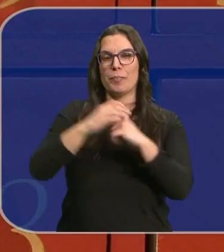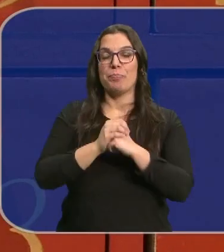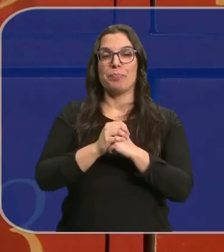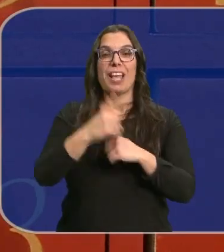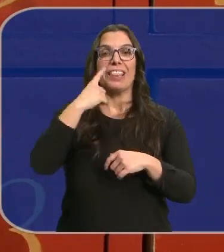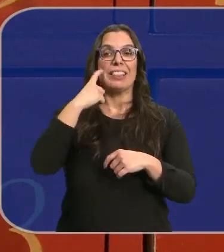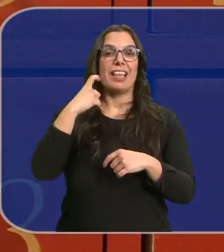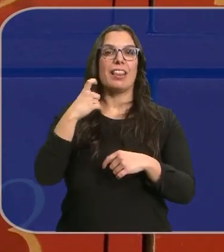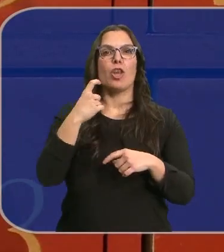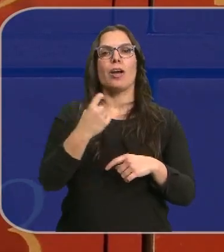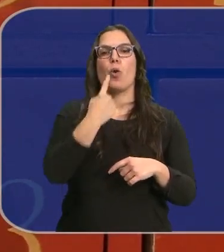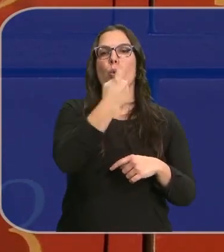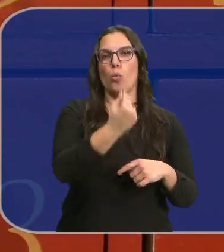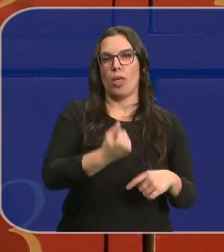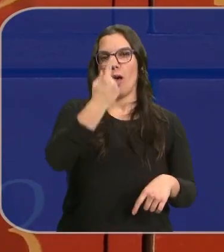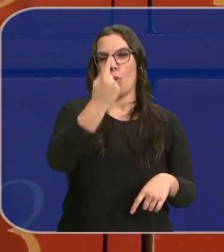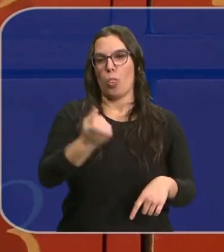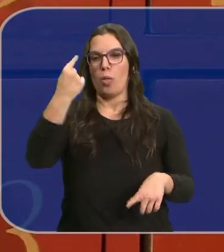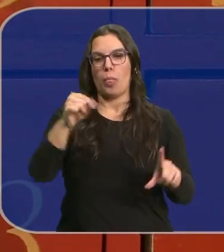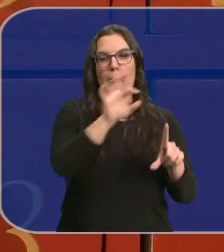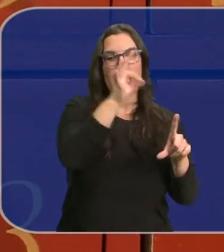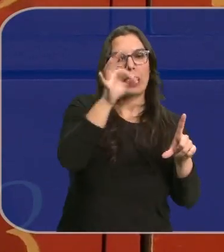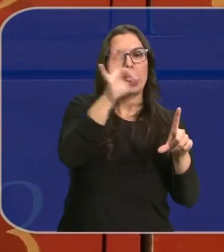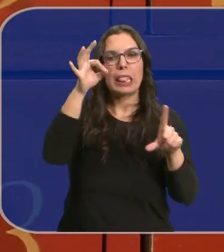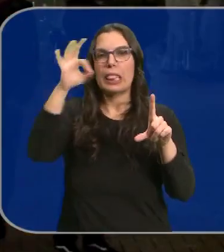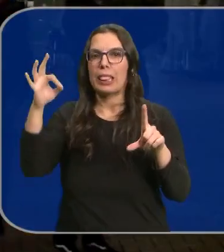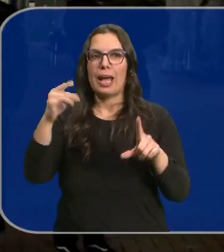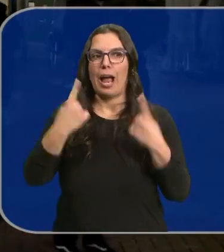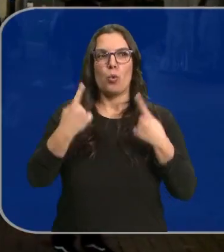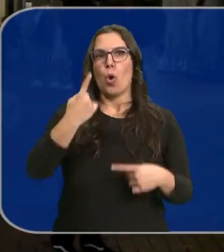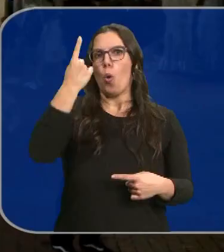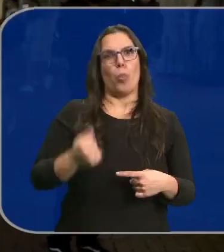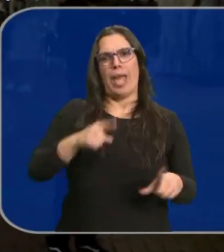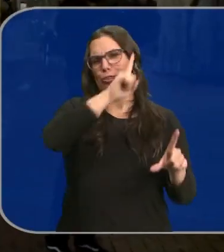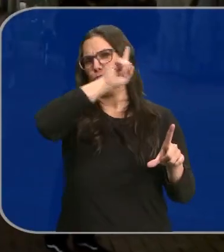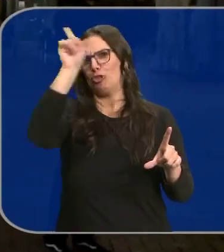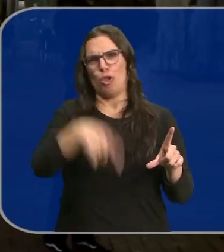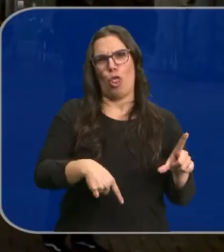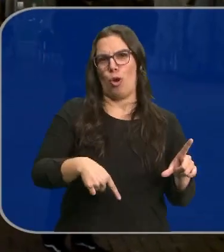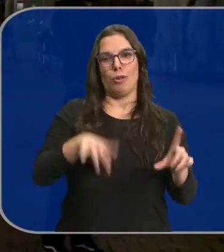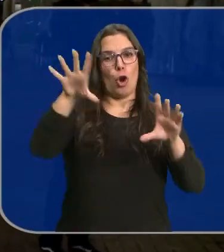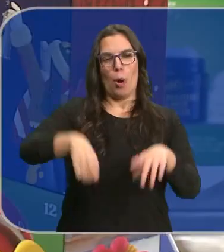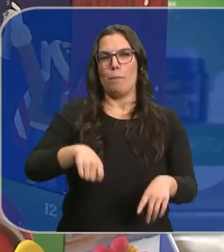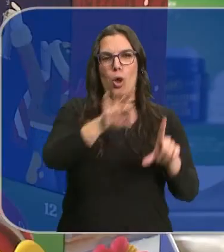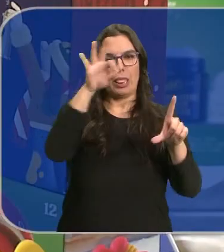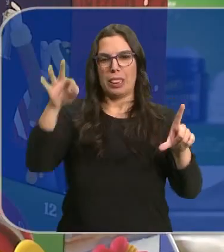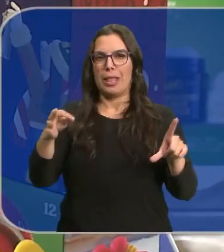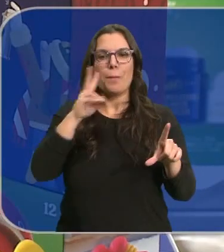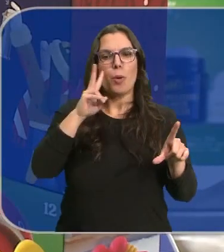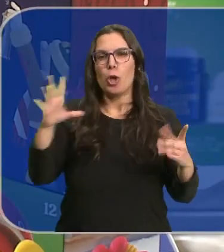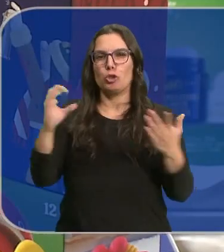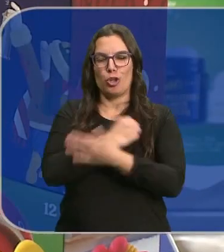la tradición es abrir uno por día, hay quien no se puede aguantar. No, yo lo abro todo el primer día. Por supuesto, el día que lo compro lo abro y lo veo